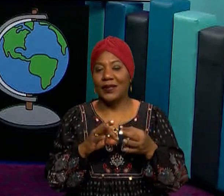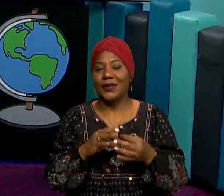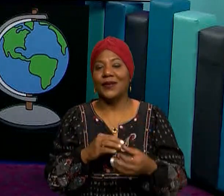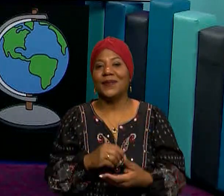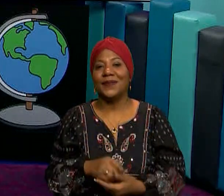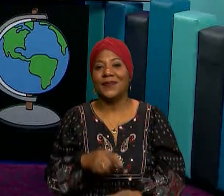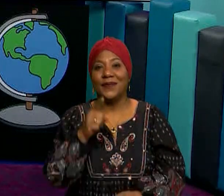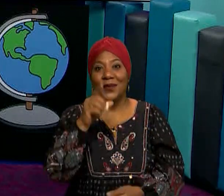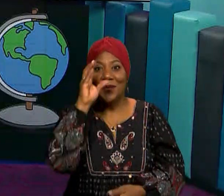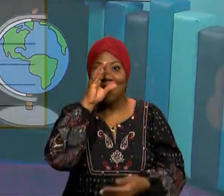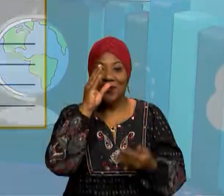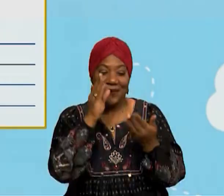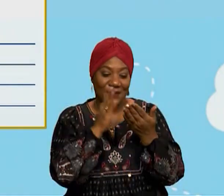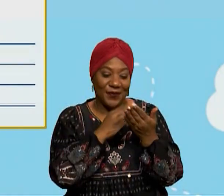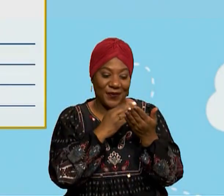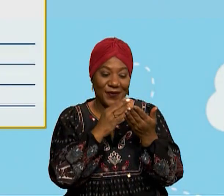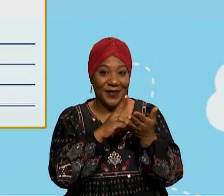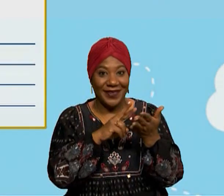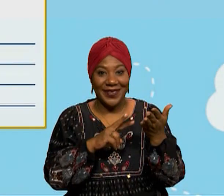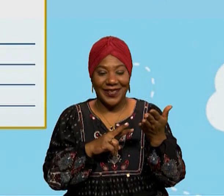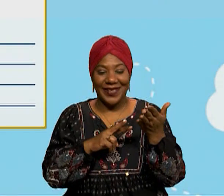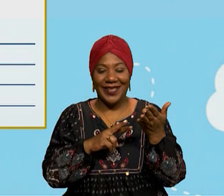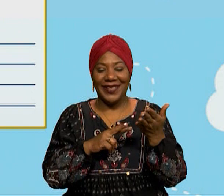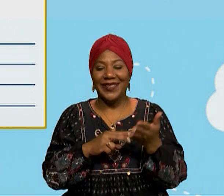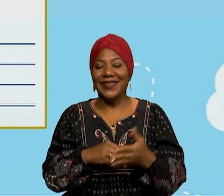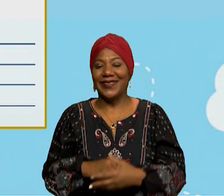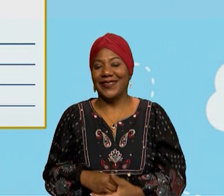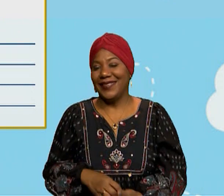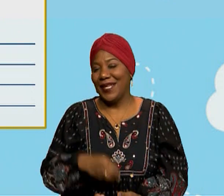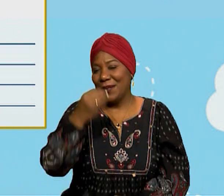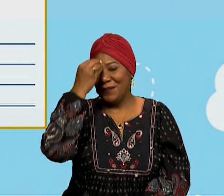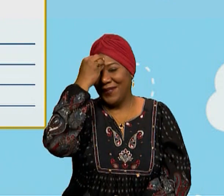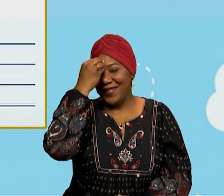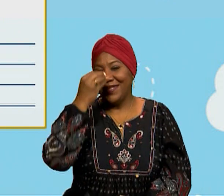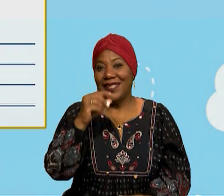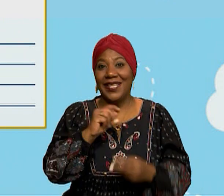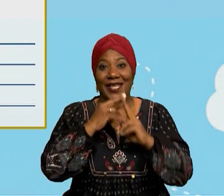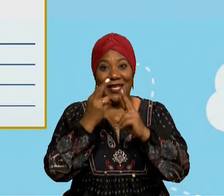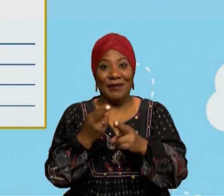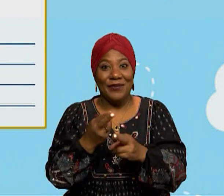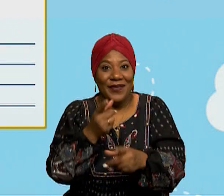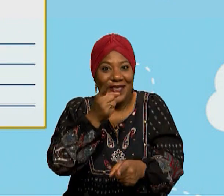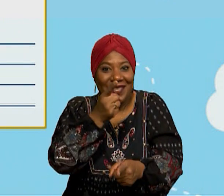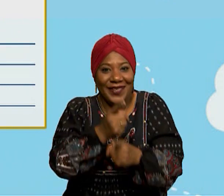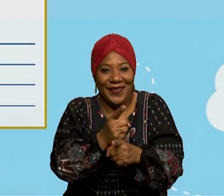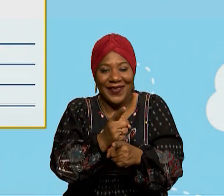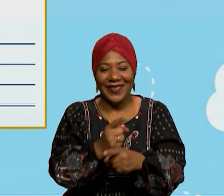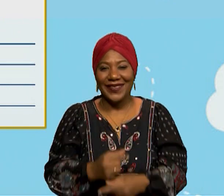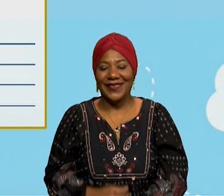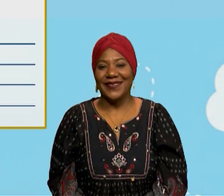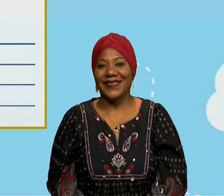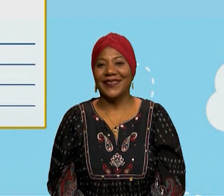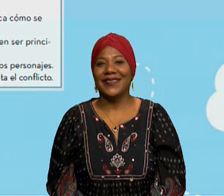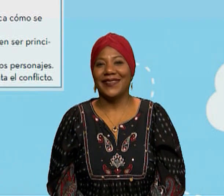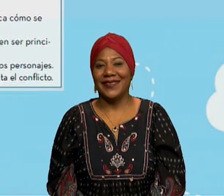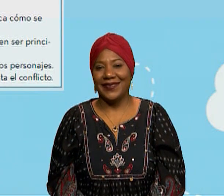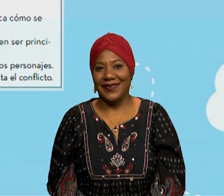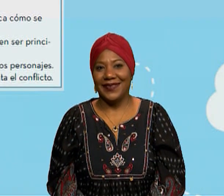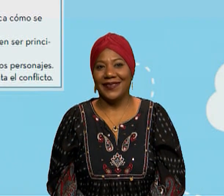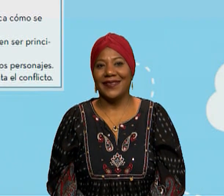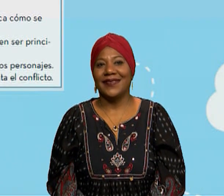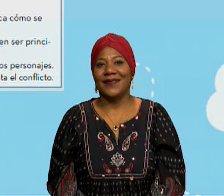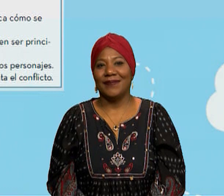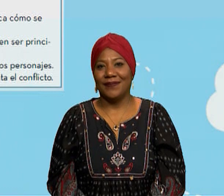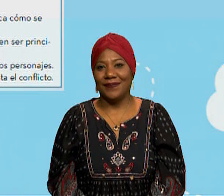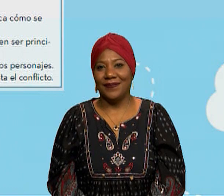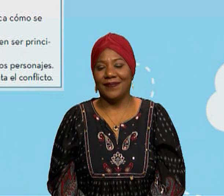buscar la lectura y retroalimentarte un poquito más para que tengas una idea de lo que tienes que hacer. Bien, vamos a